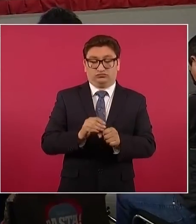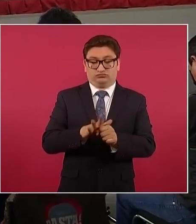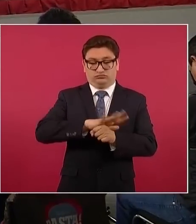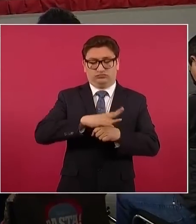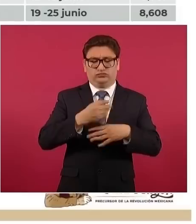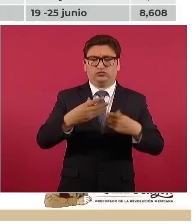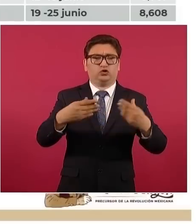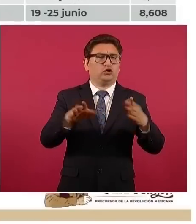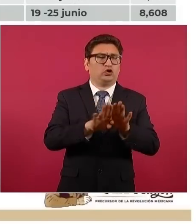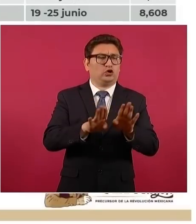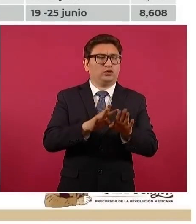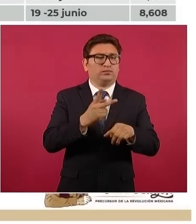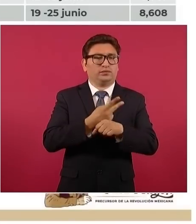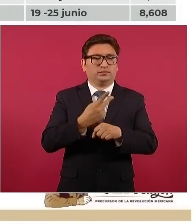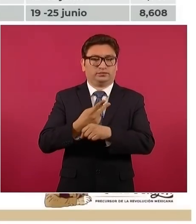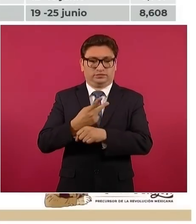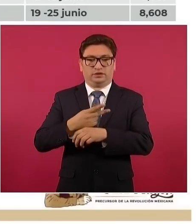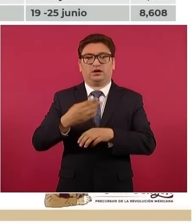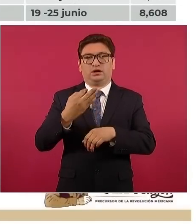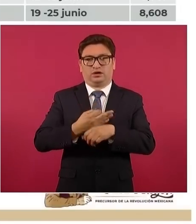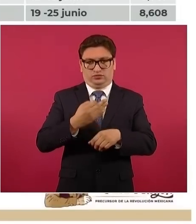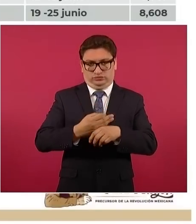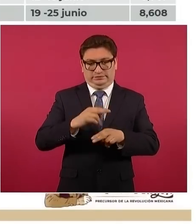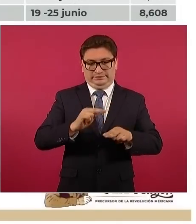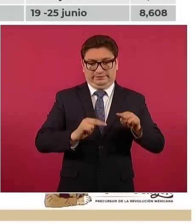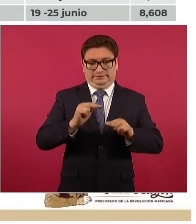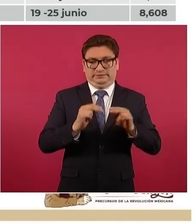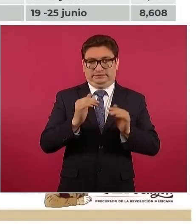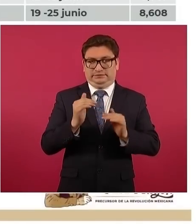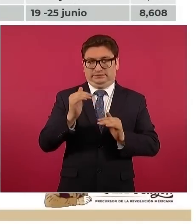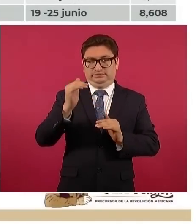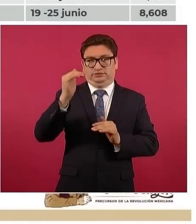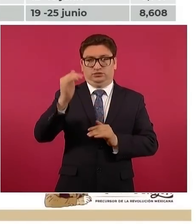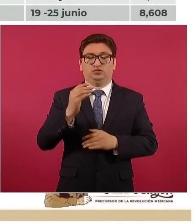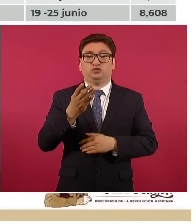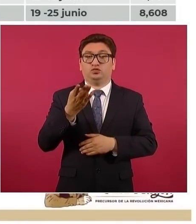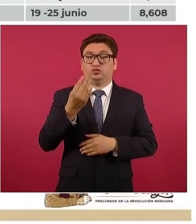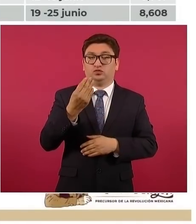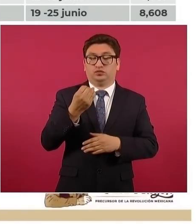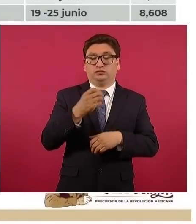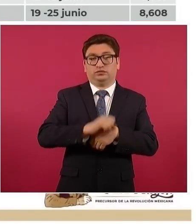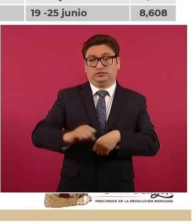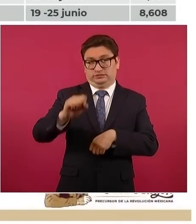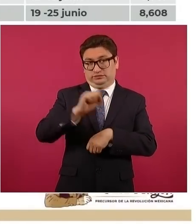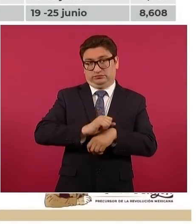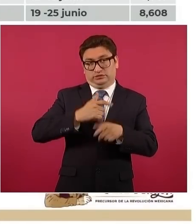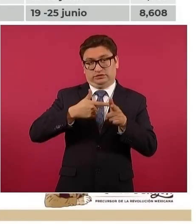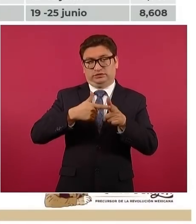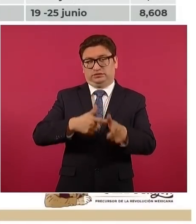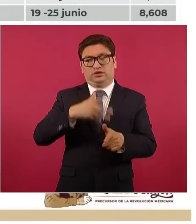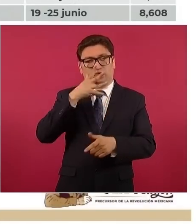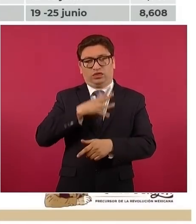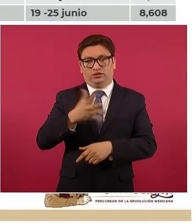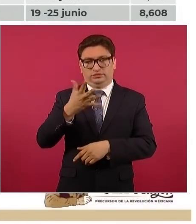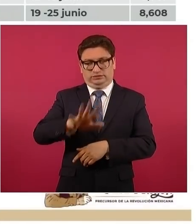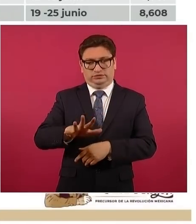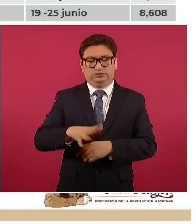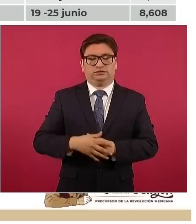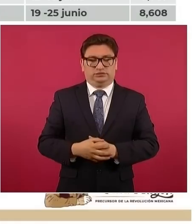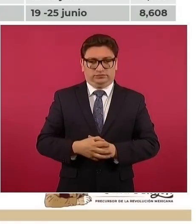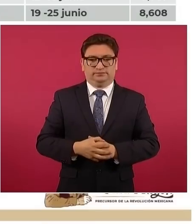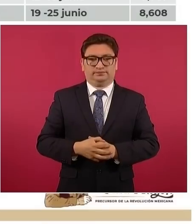venido comentando, estamos en una tendencia a la alza. Son ya 9 semanas consecutivas, o 10 si contamos desde el